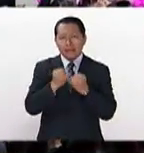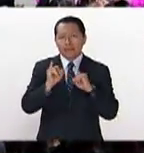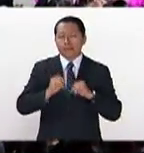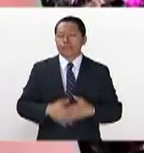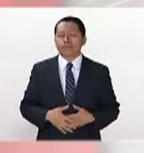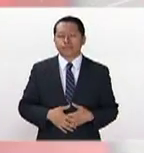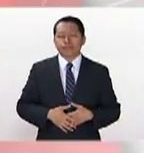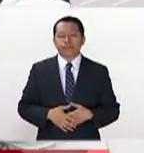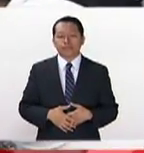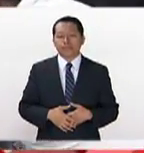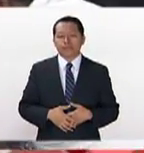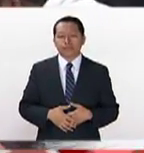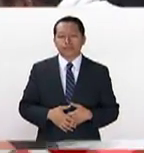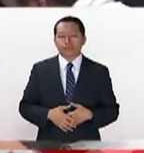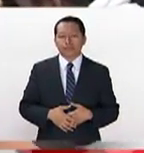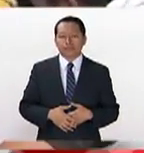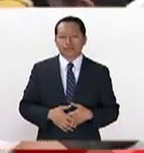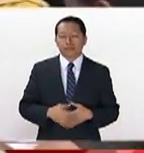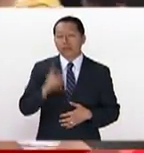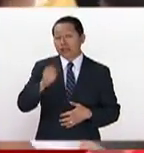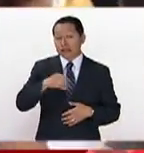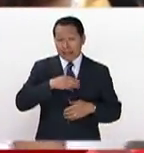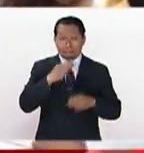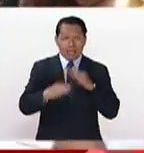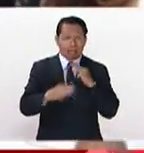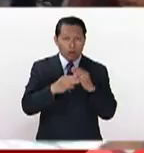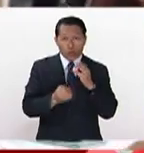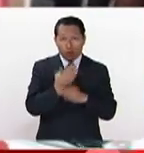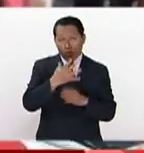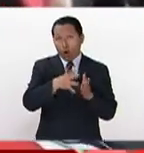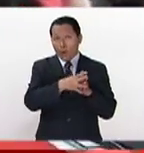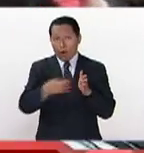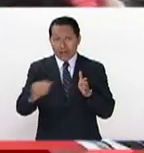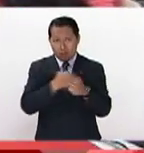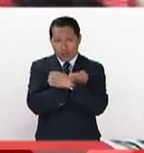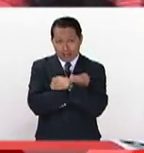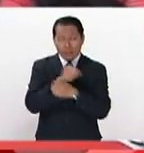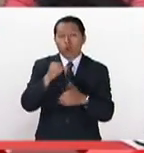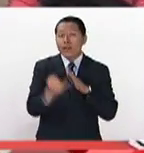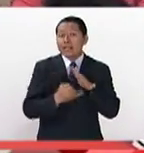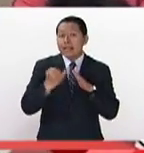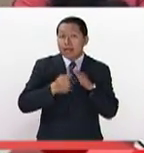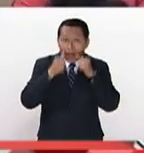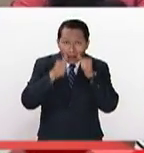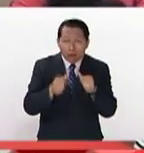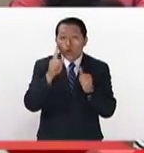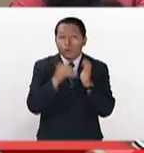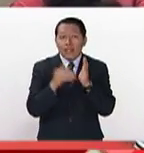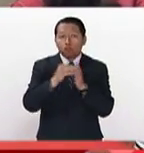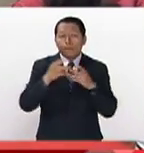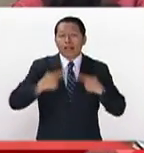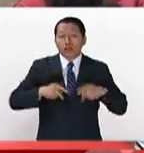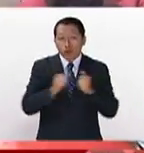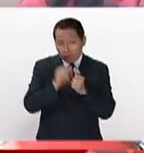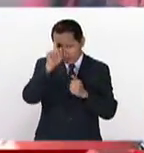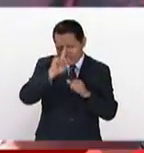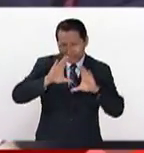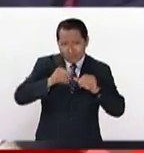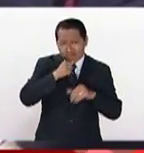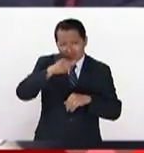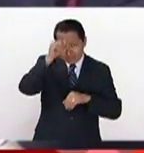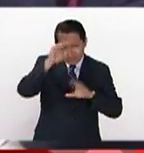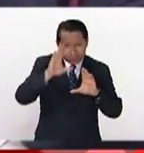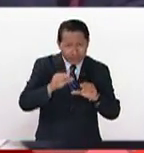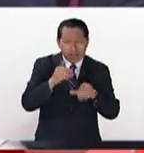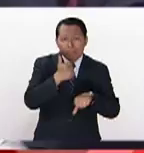independientes. A través de los materiales del modelo educativo, el INE atiende a 1 millón de personas con asesorías en